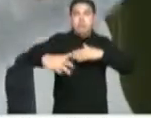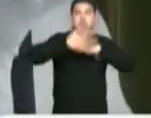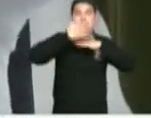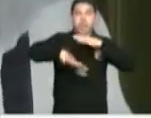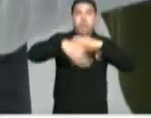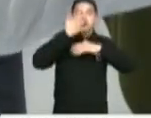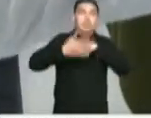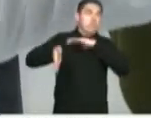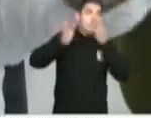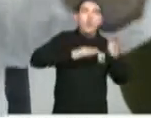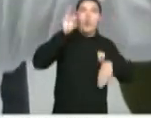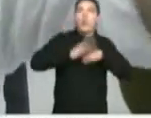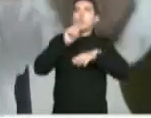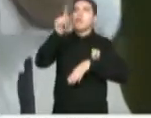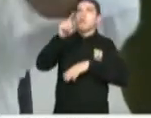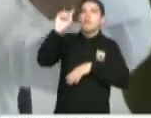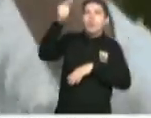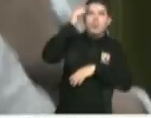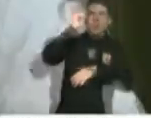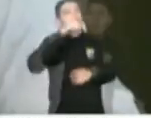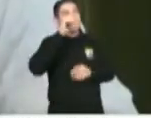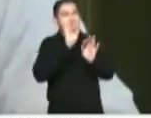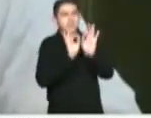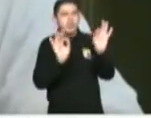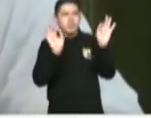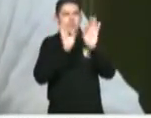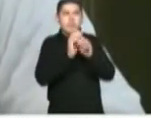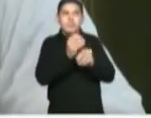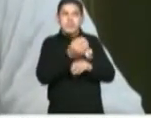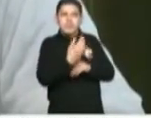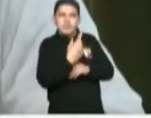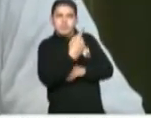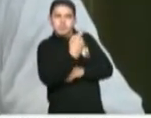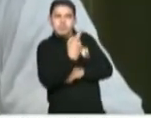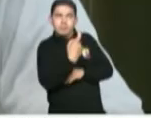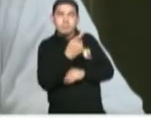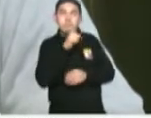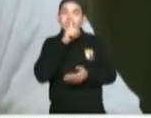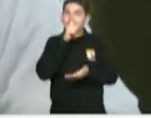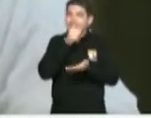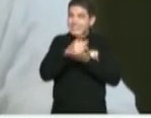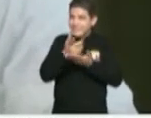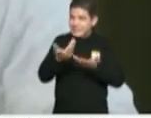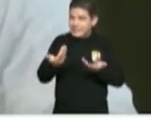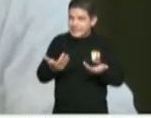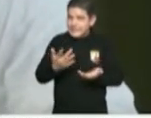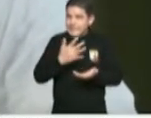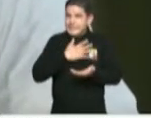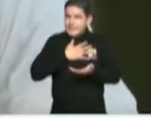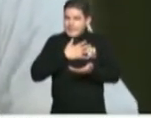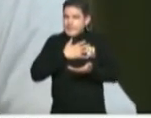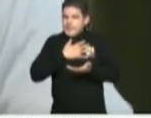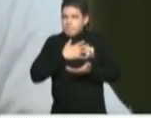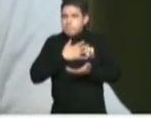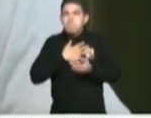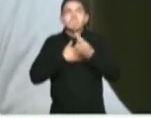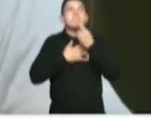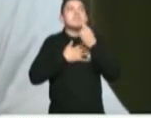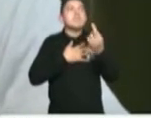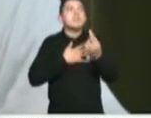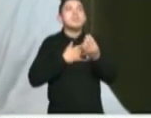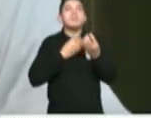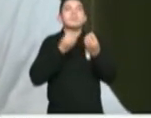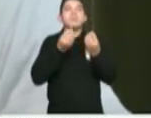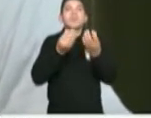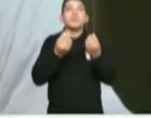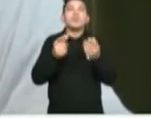la gente y la culpa del gobierno del municipio porque irresponsable con mucho dolor les tengo que decir que muchas localidades de